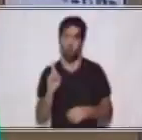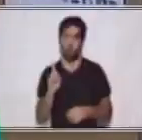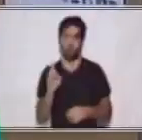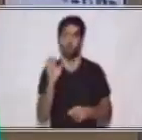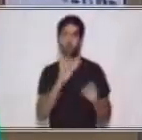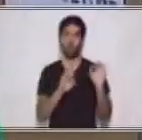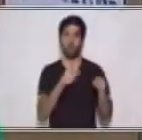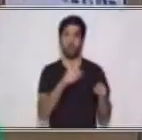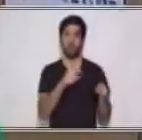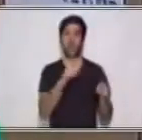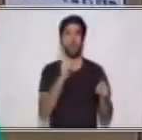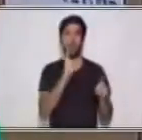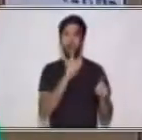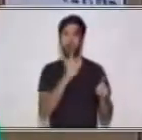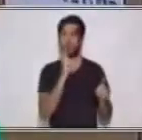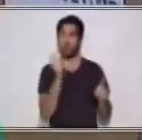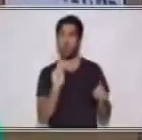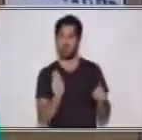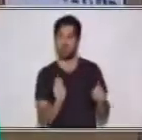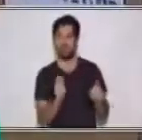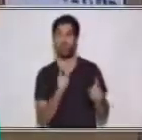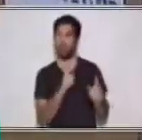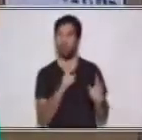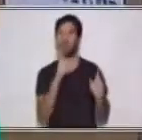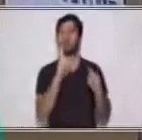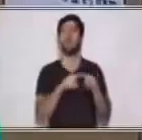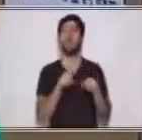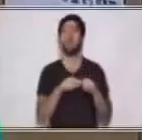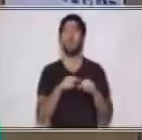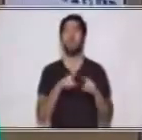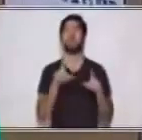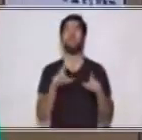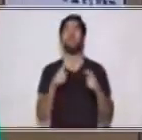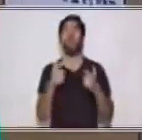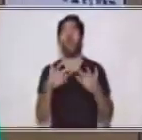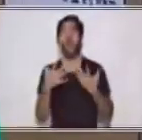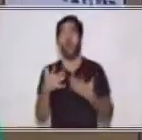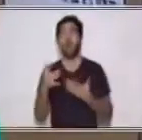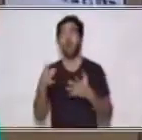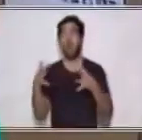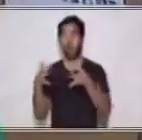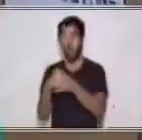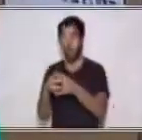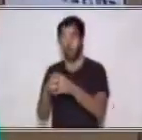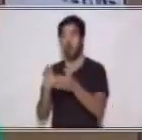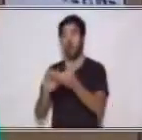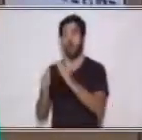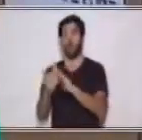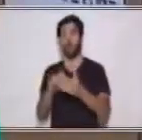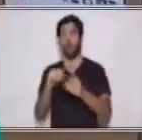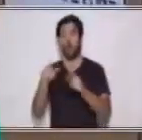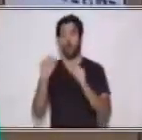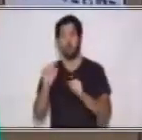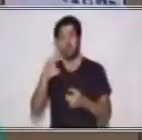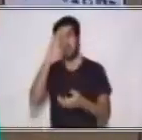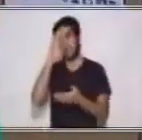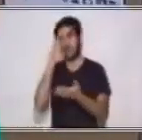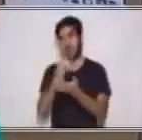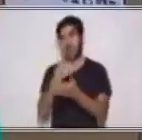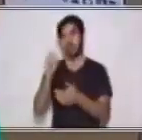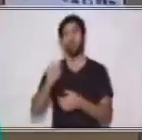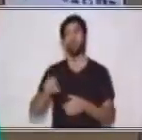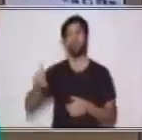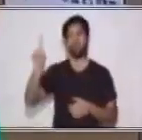válidos, ya que forman parte de cómo tú o un grupo social ve el mundo. Entonces ahora ya sabes